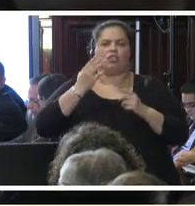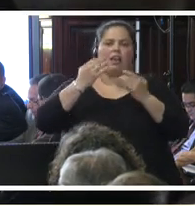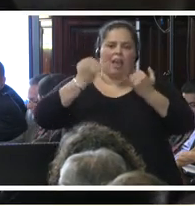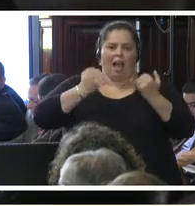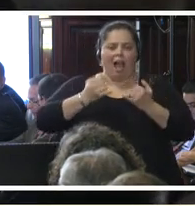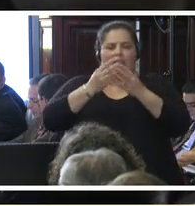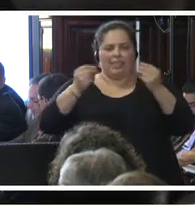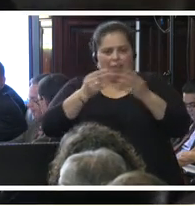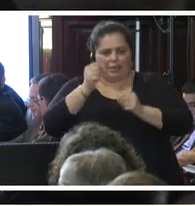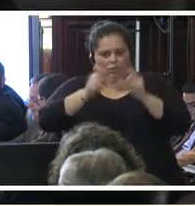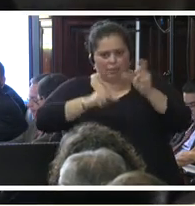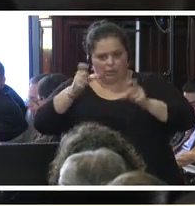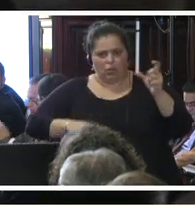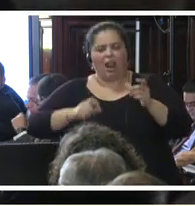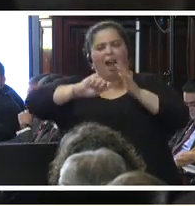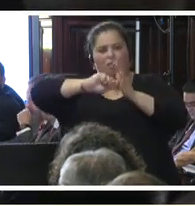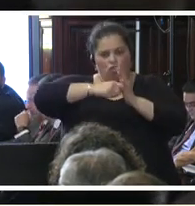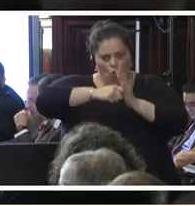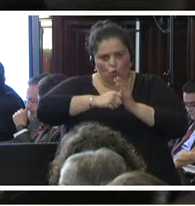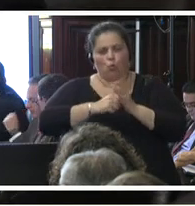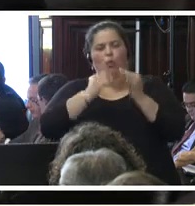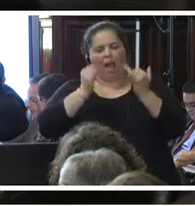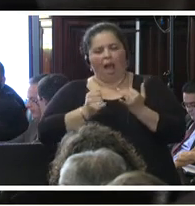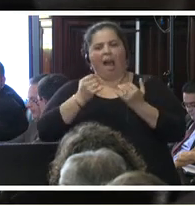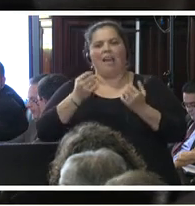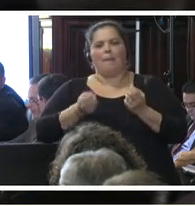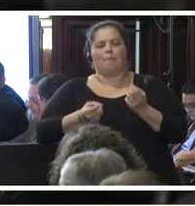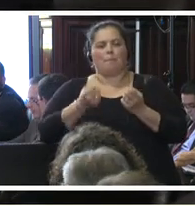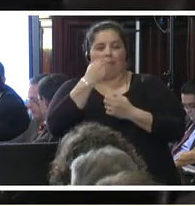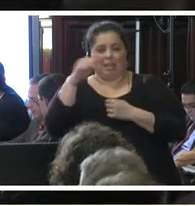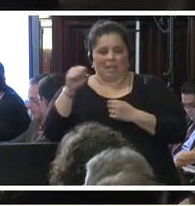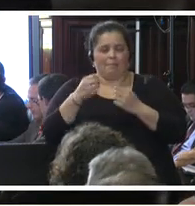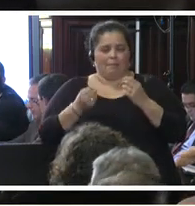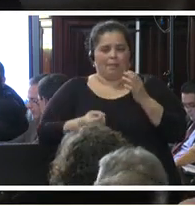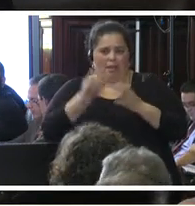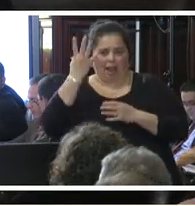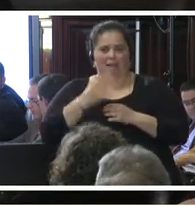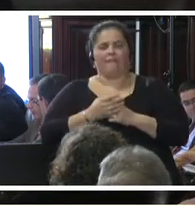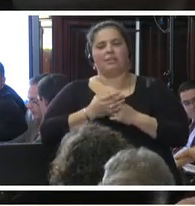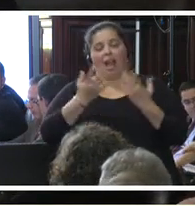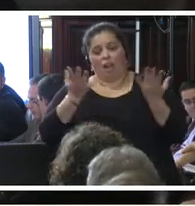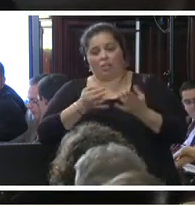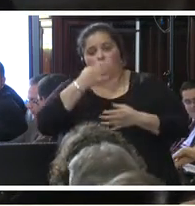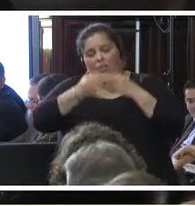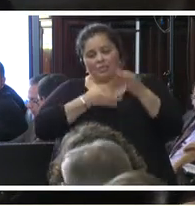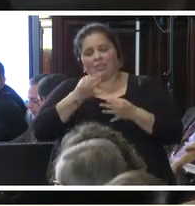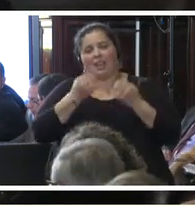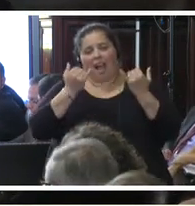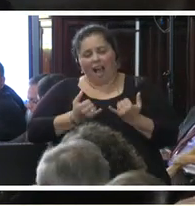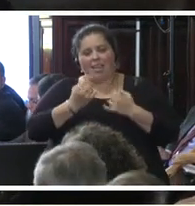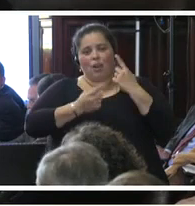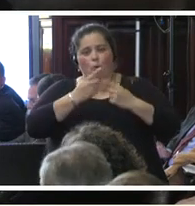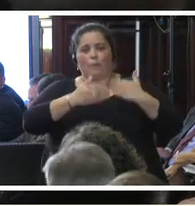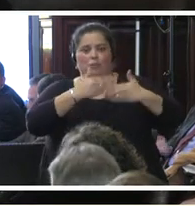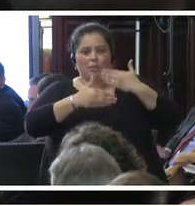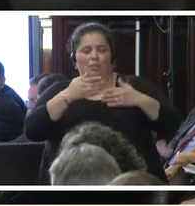detenciones graves, pues como ha quedado apuntado y ahorita lo voy a señalar, existen procedimientos en contra de personas